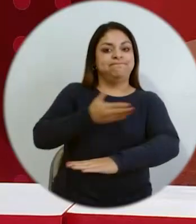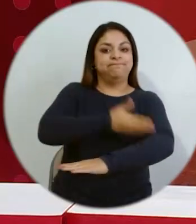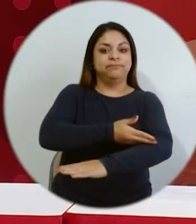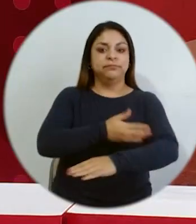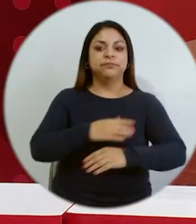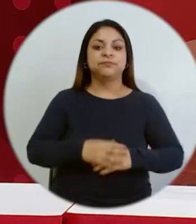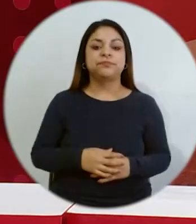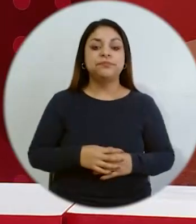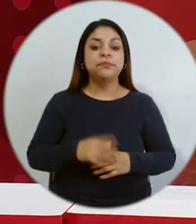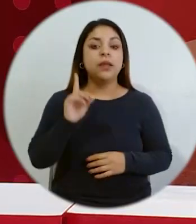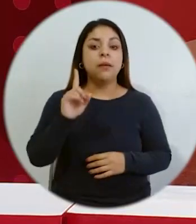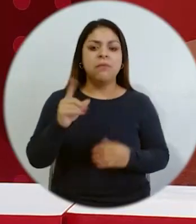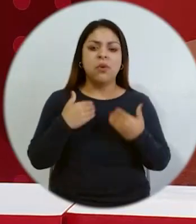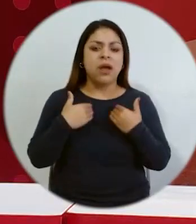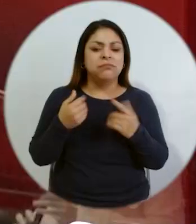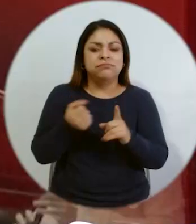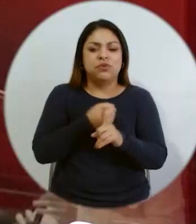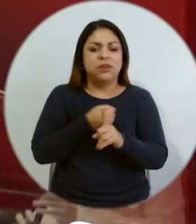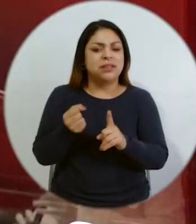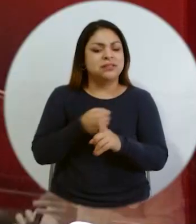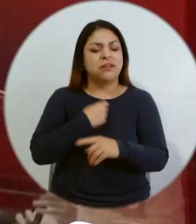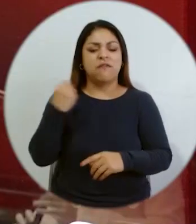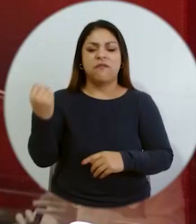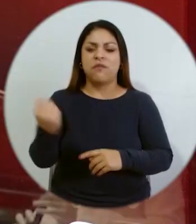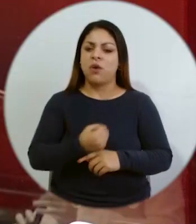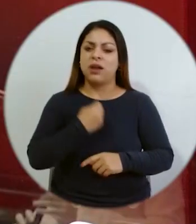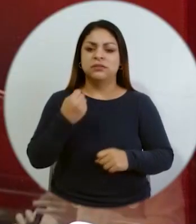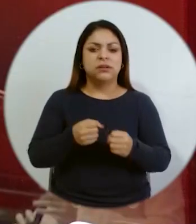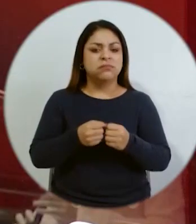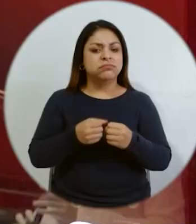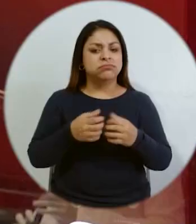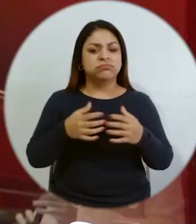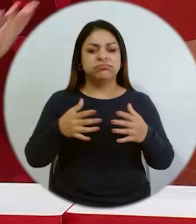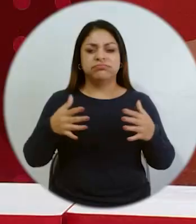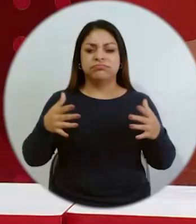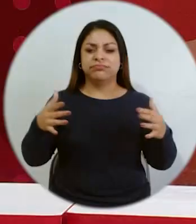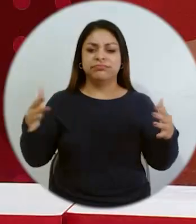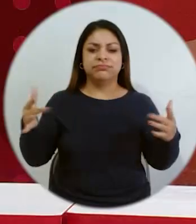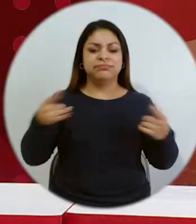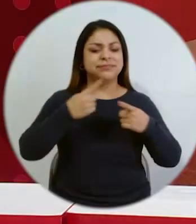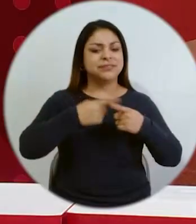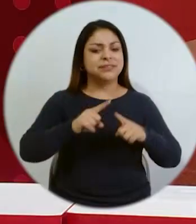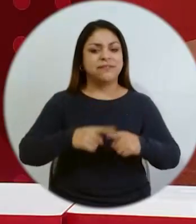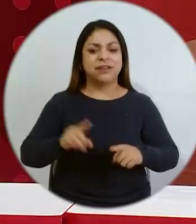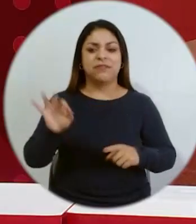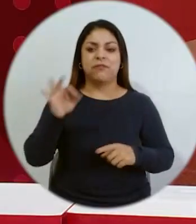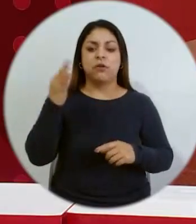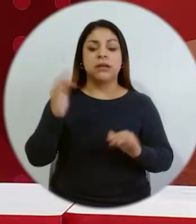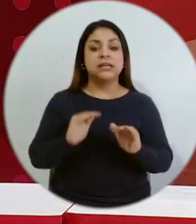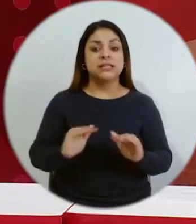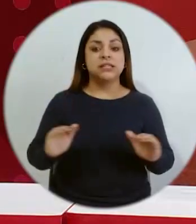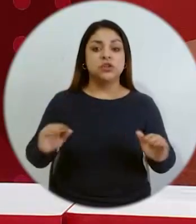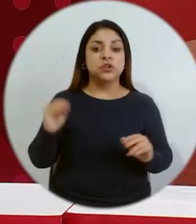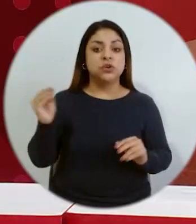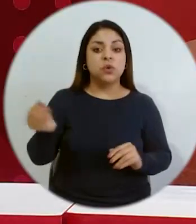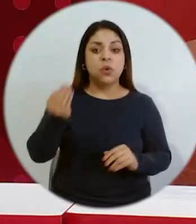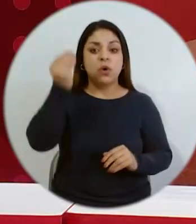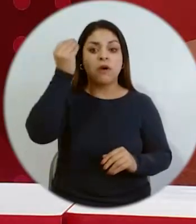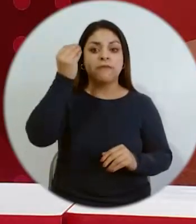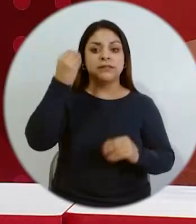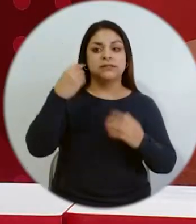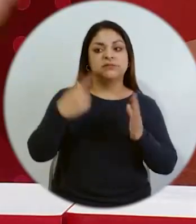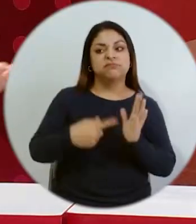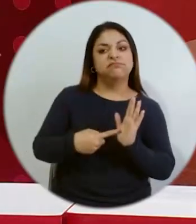embargo, pues tenemos una violencia social en ascenso que se manifiesta de diferentes formas. Tenemos niños, niñas y